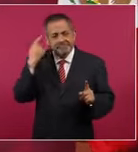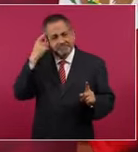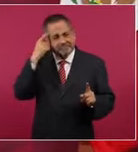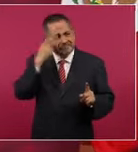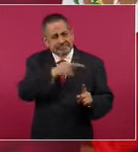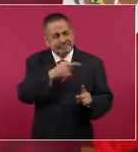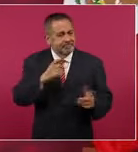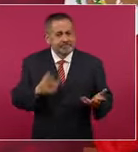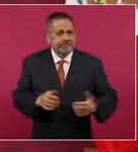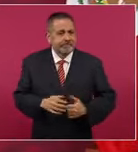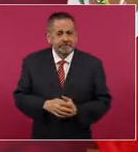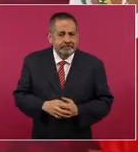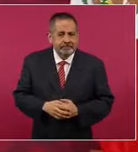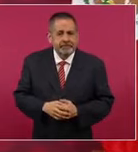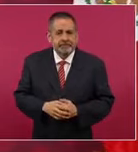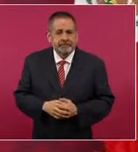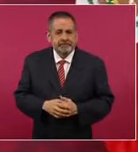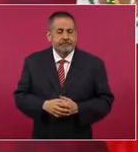Pero